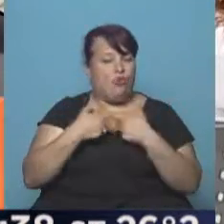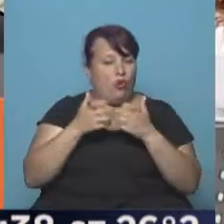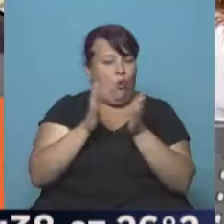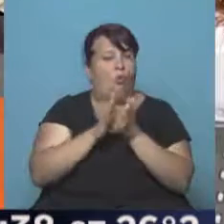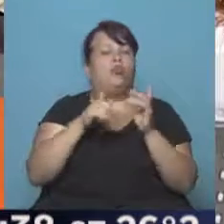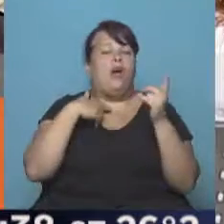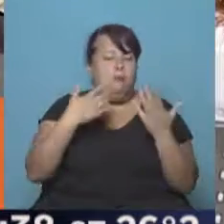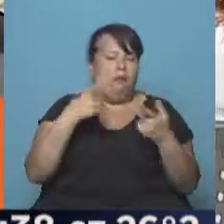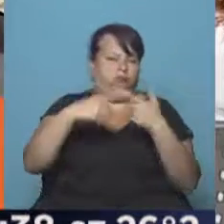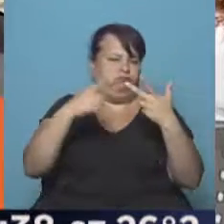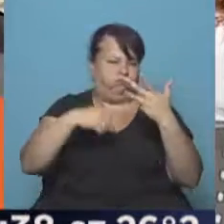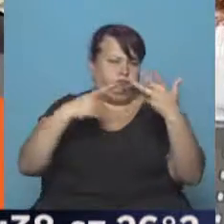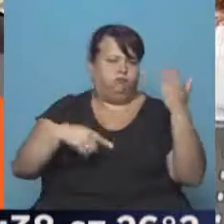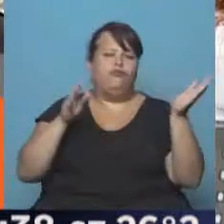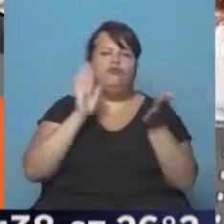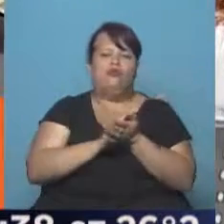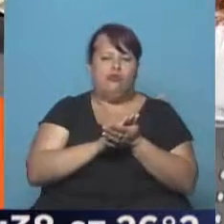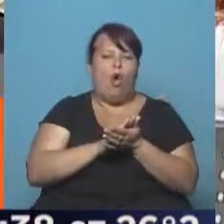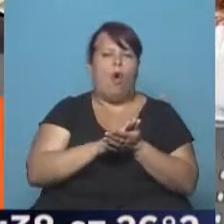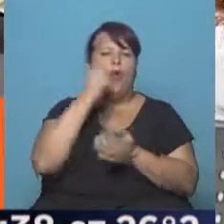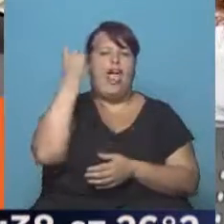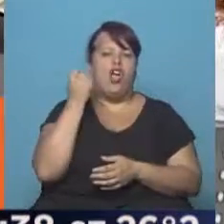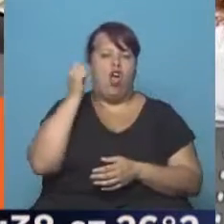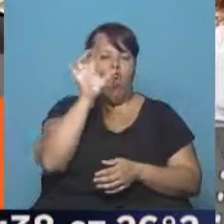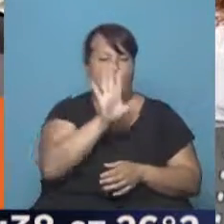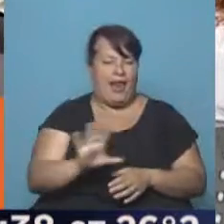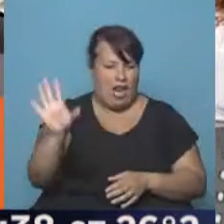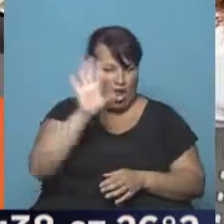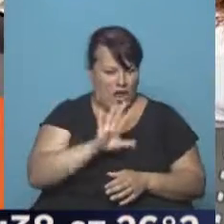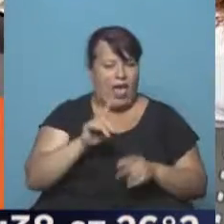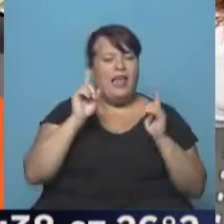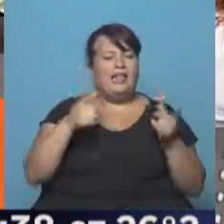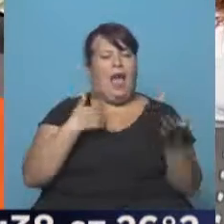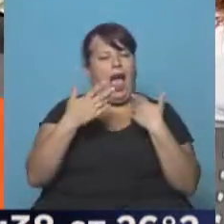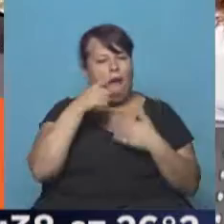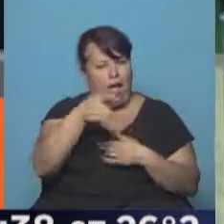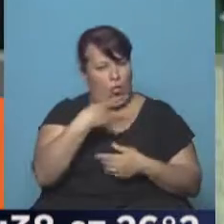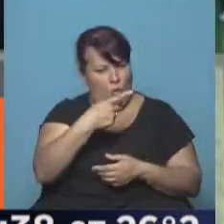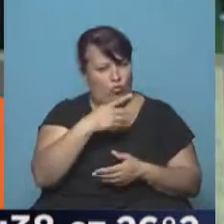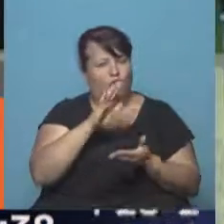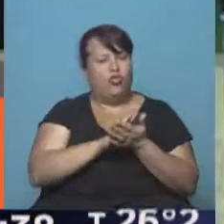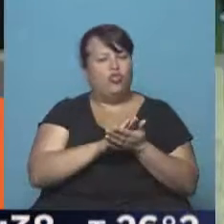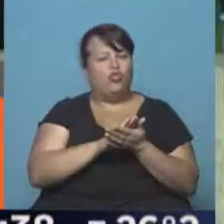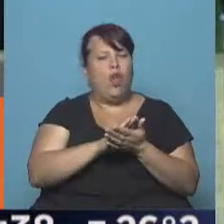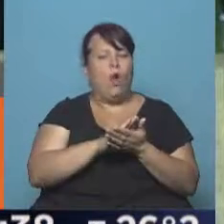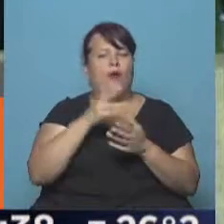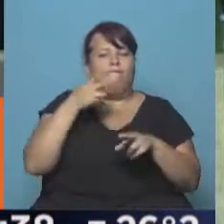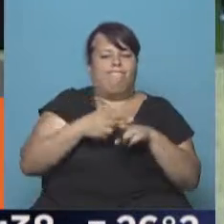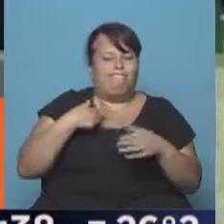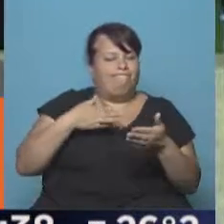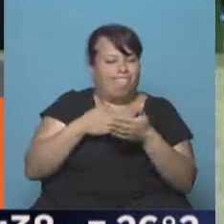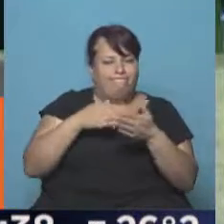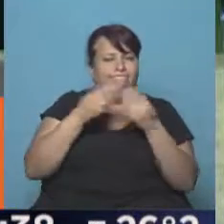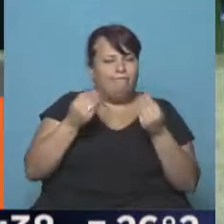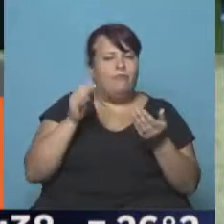mencionar todo lo que tienen que ver con lo que son las economías regionales también hablé con usted presidente por una limitante que teníamos